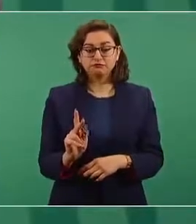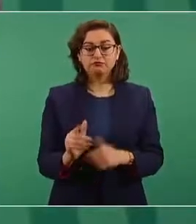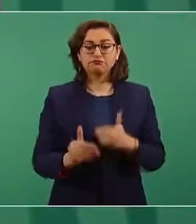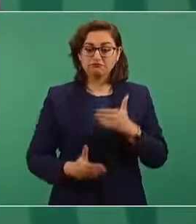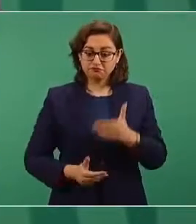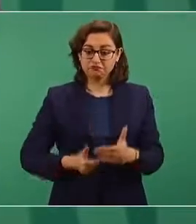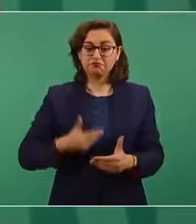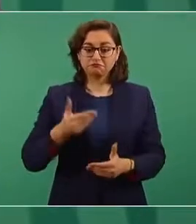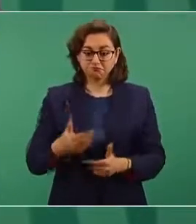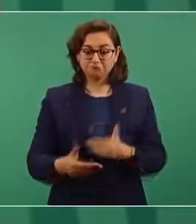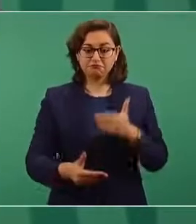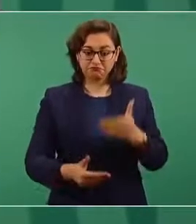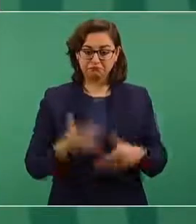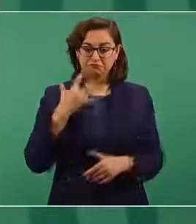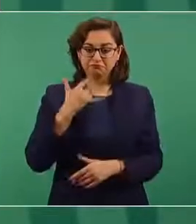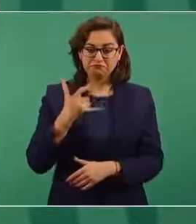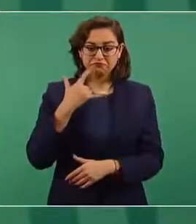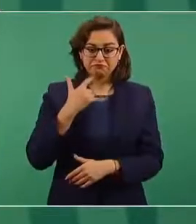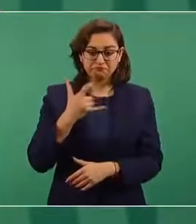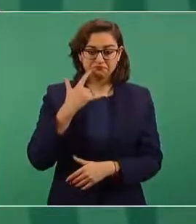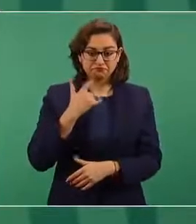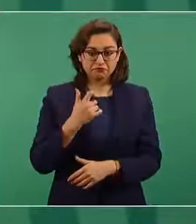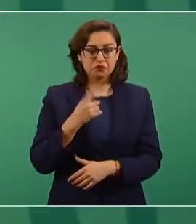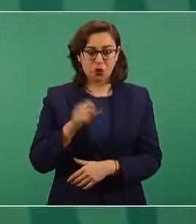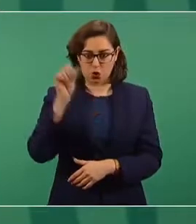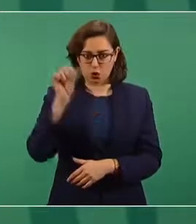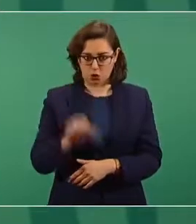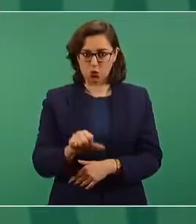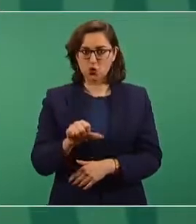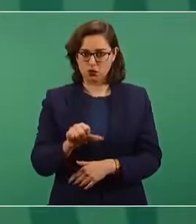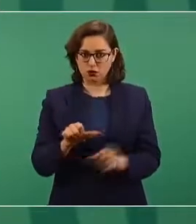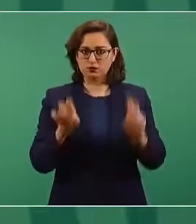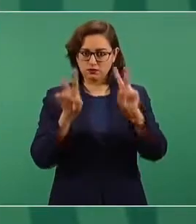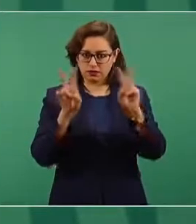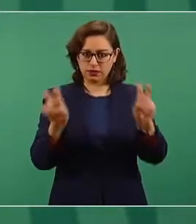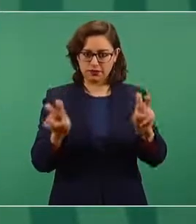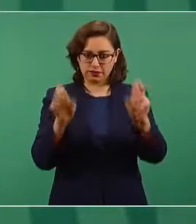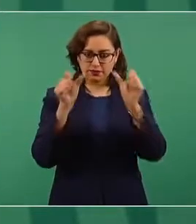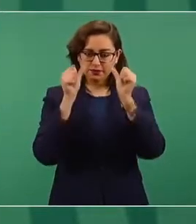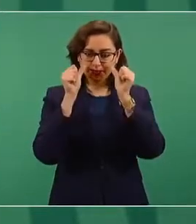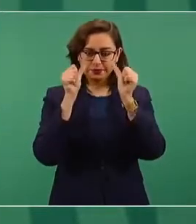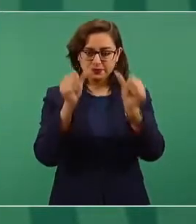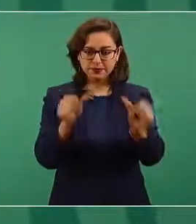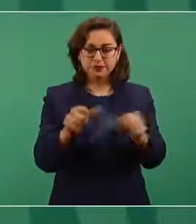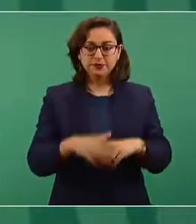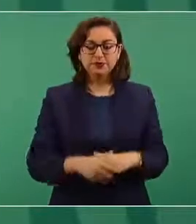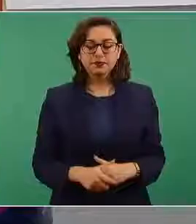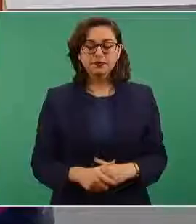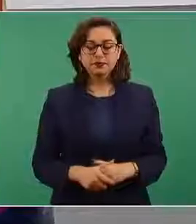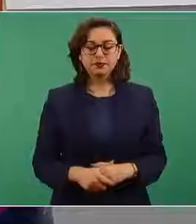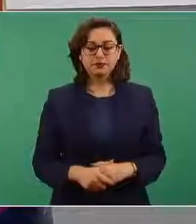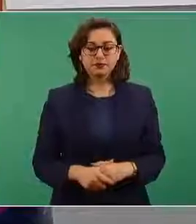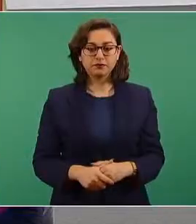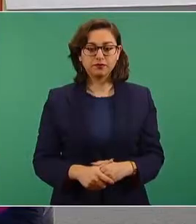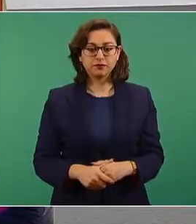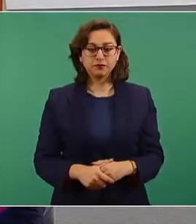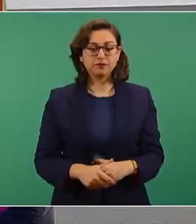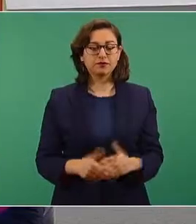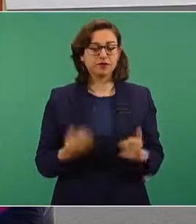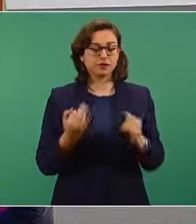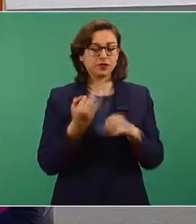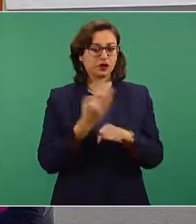vamos hacia allá. Entonces, ahora mismo se va a atender este asunto. Vamos a ver el